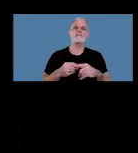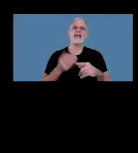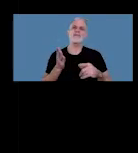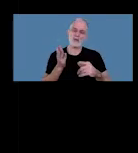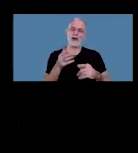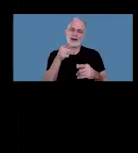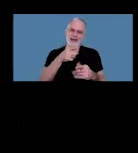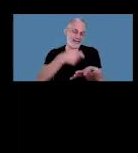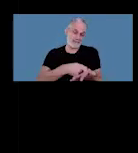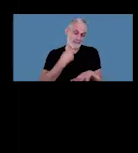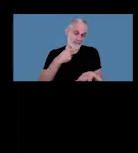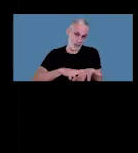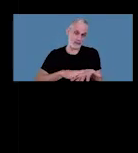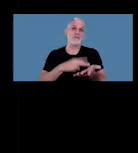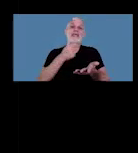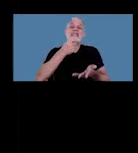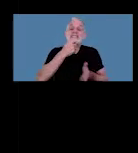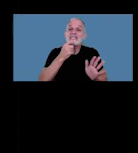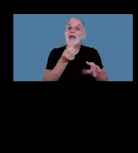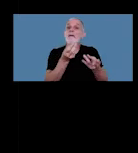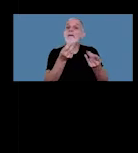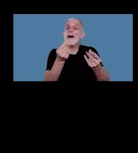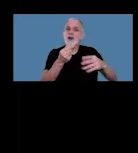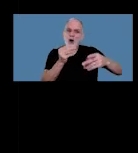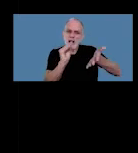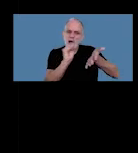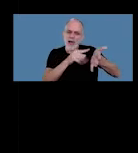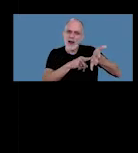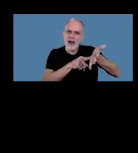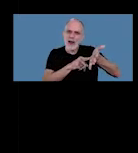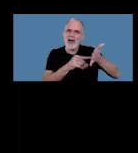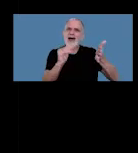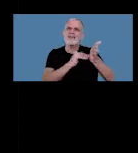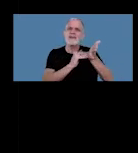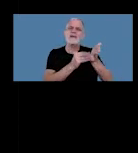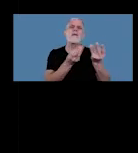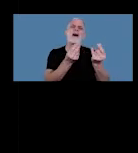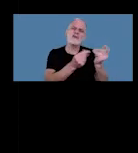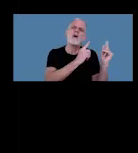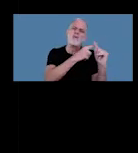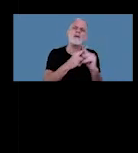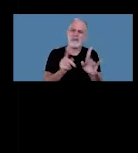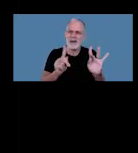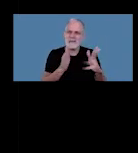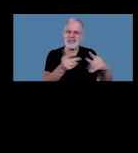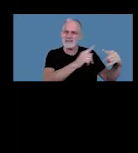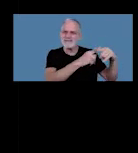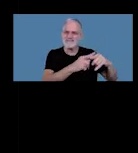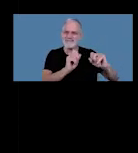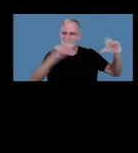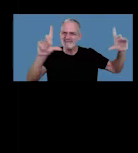objeto, si el valor determinado de acuerdo a las evaluaciones que vinimos viendo en las